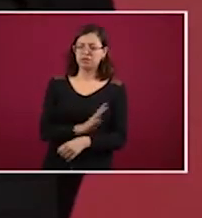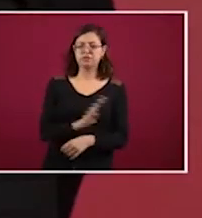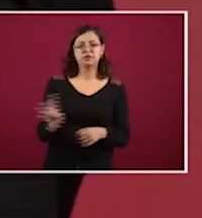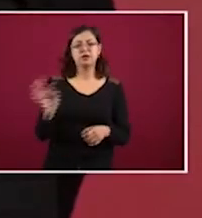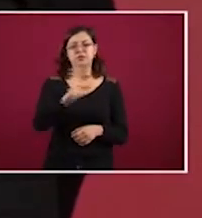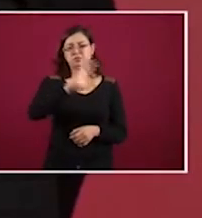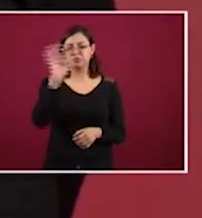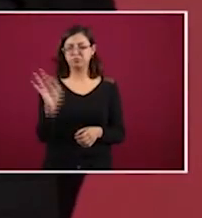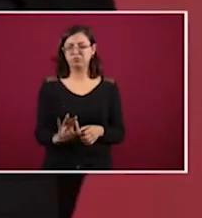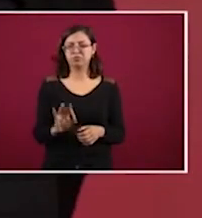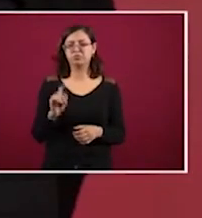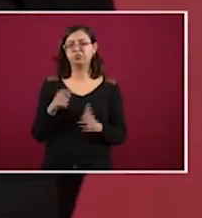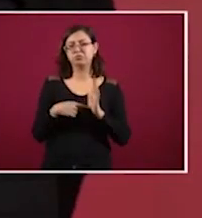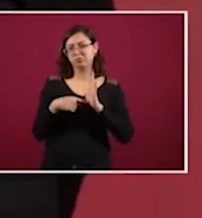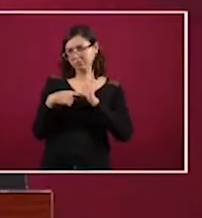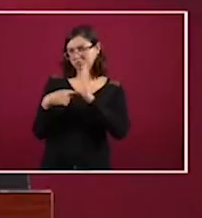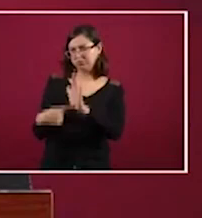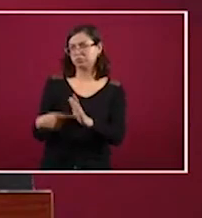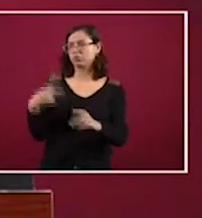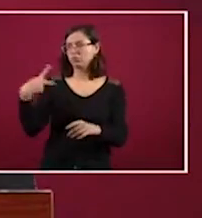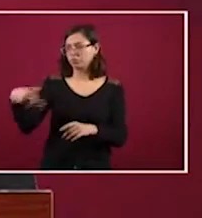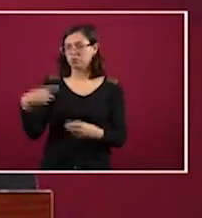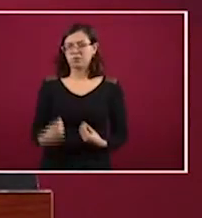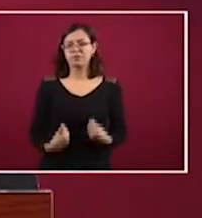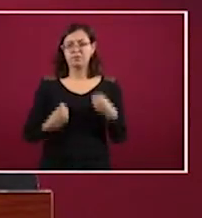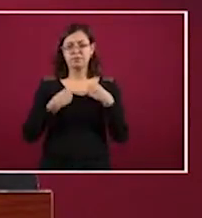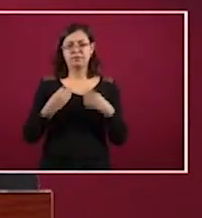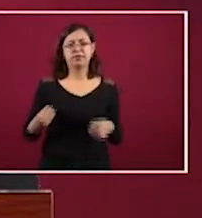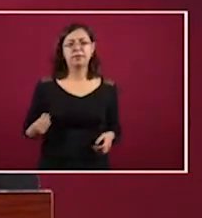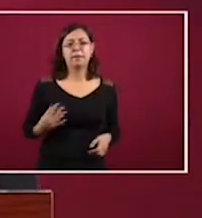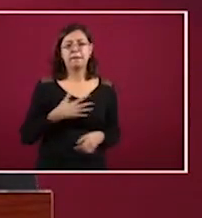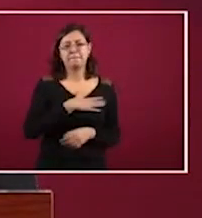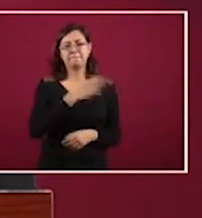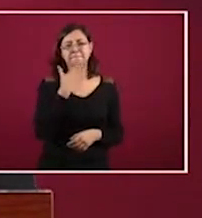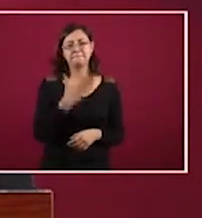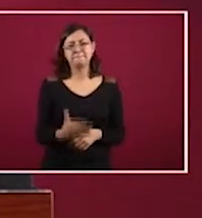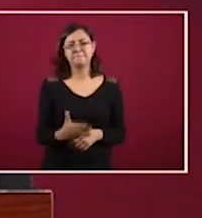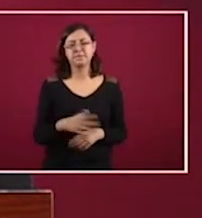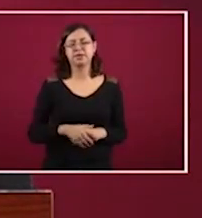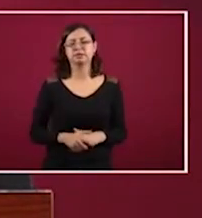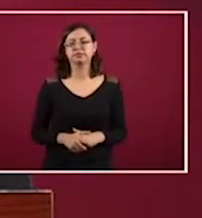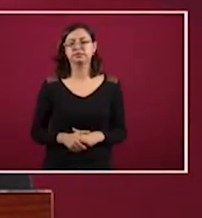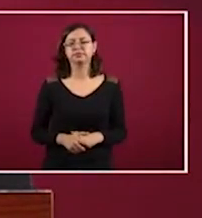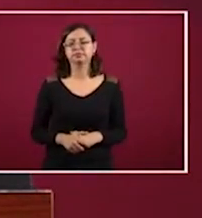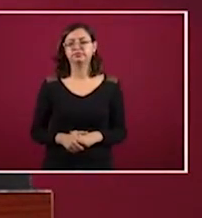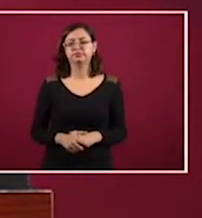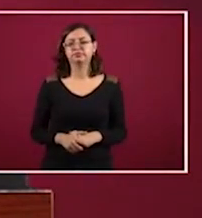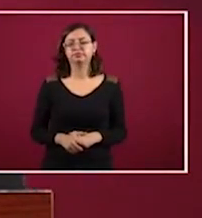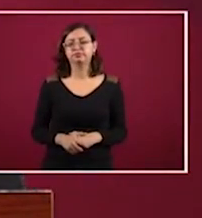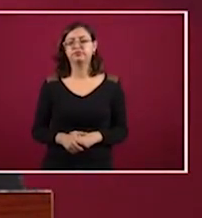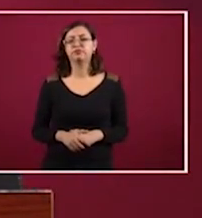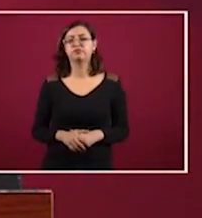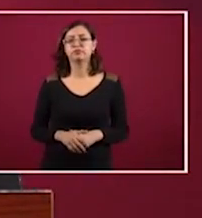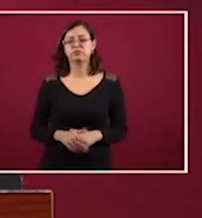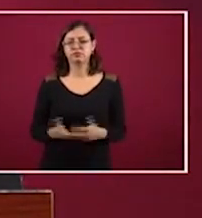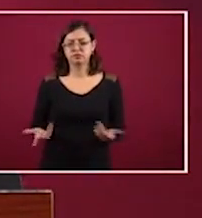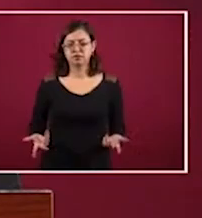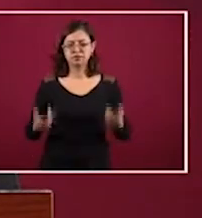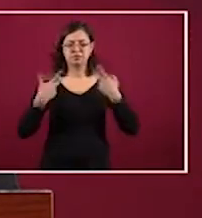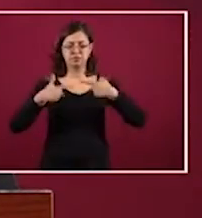que se reflejen en las condiciones de bienestar de cada uno de las familias mexicanas, fomentando